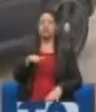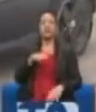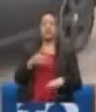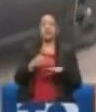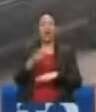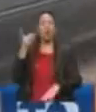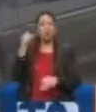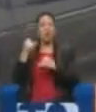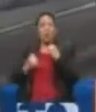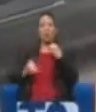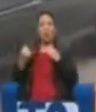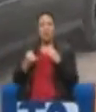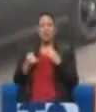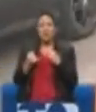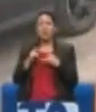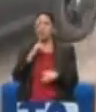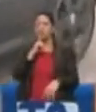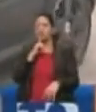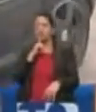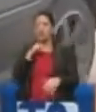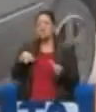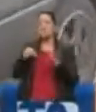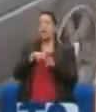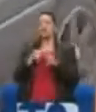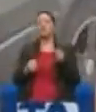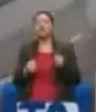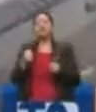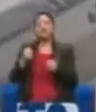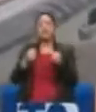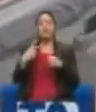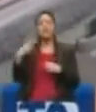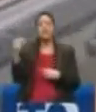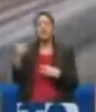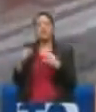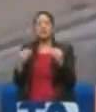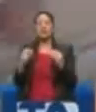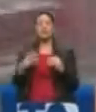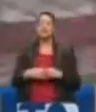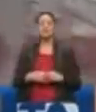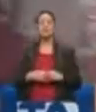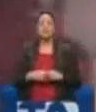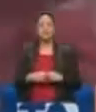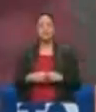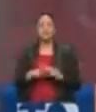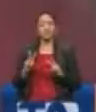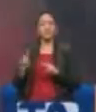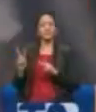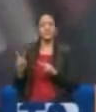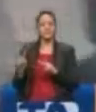en salir del sitio de la reunión secreta se fueron literalmente disfrazados de mantel.